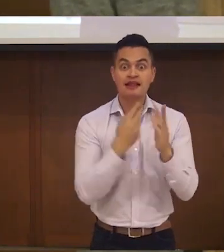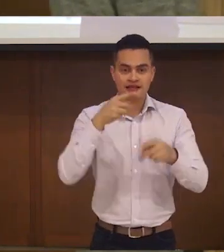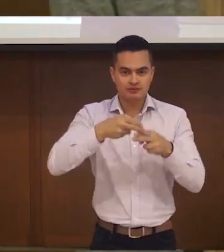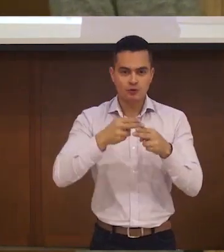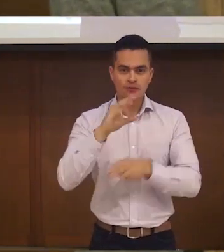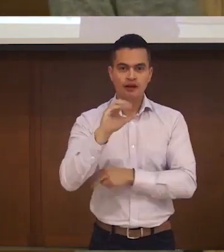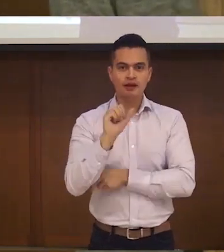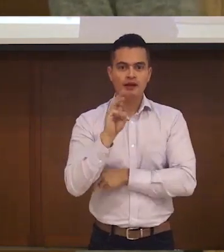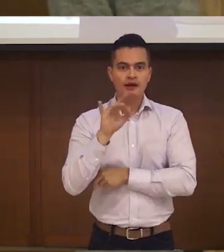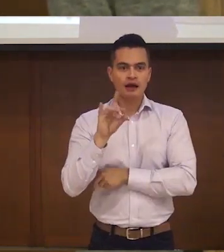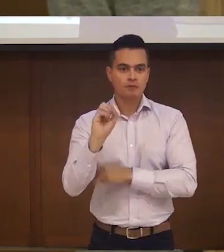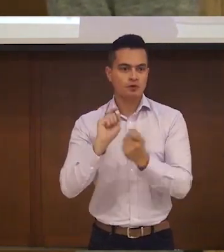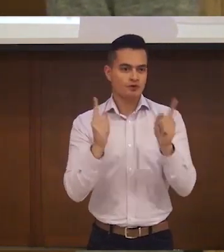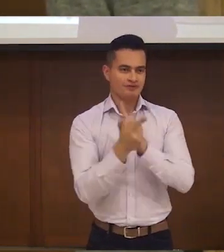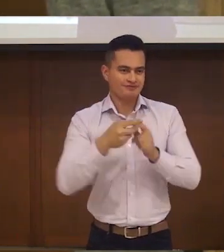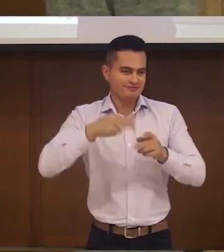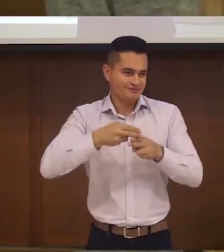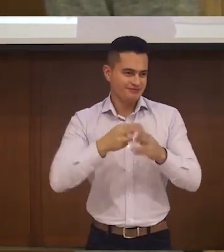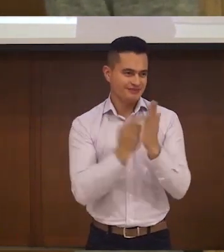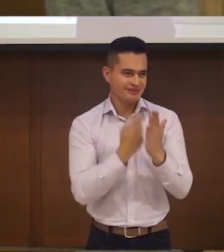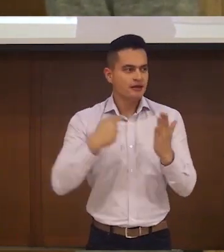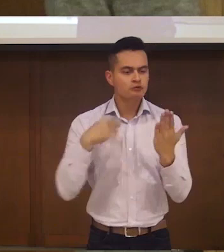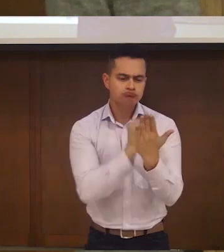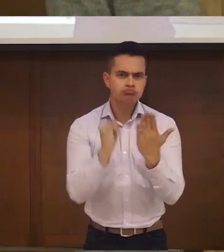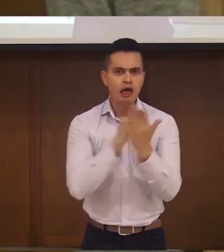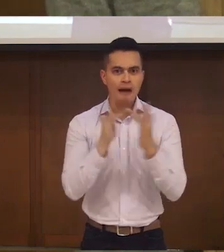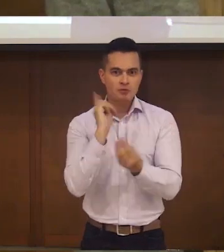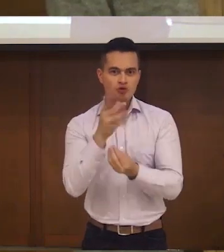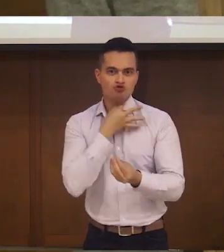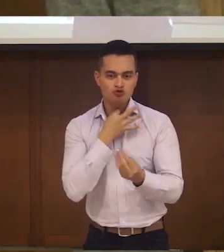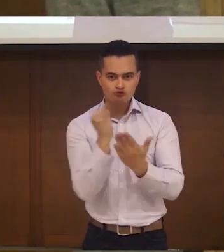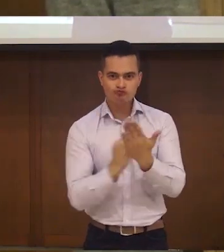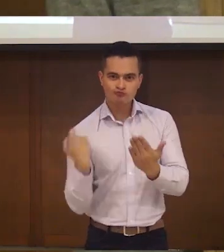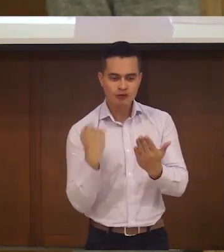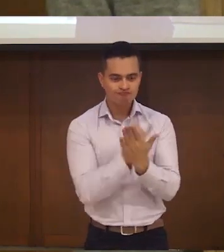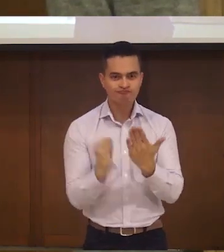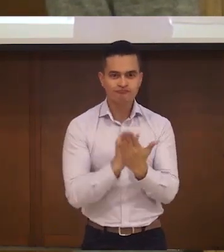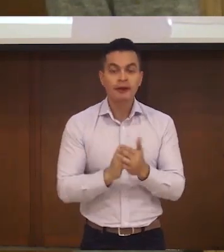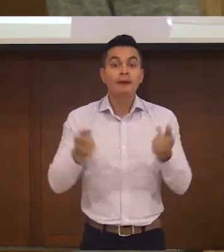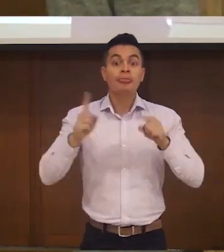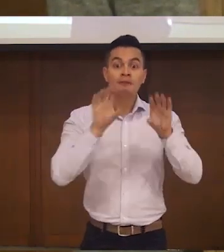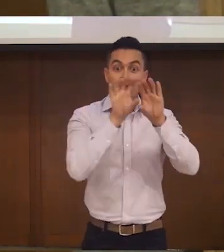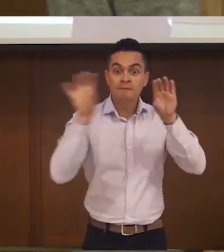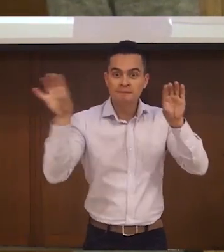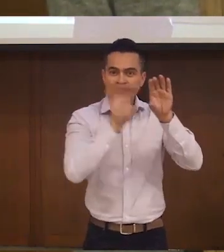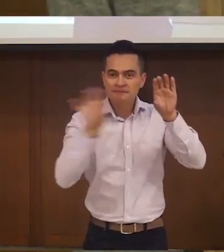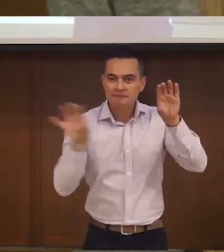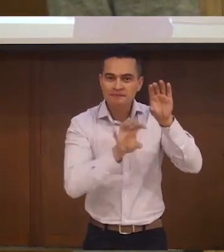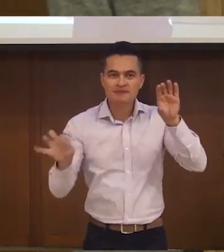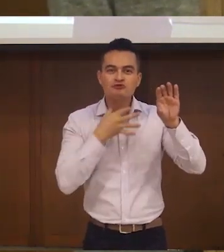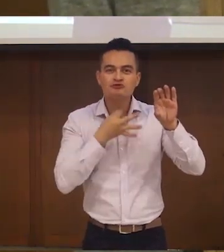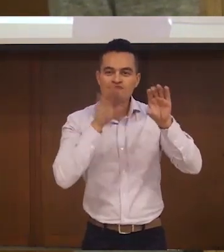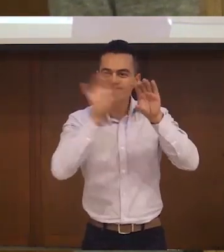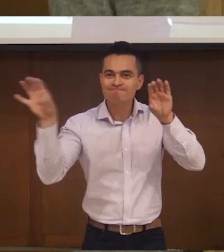la revista Cambio, y mucha historieta también. La historieta es una cosa que me ha gustado a mí desde